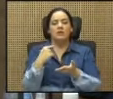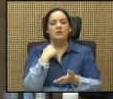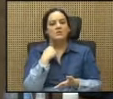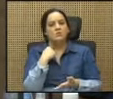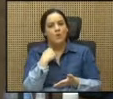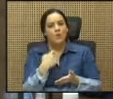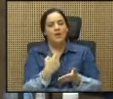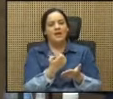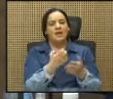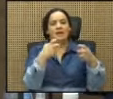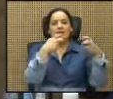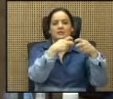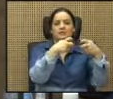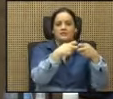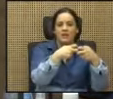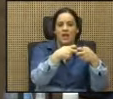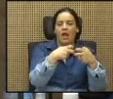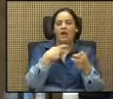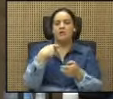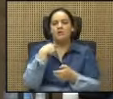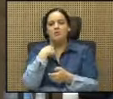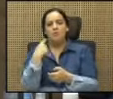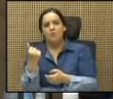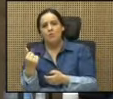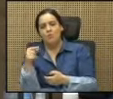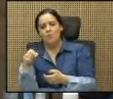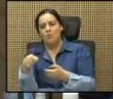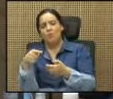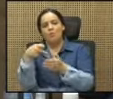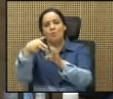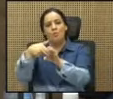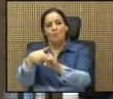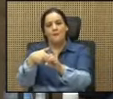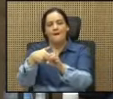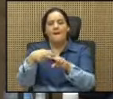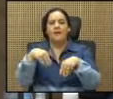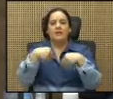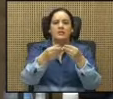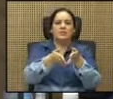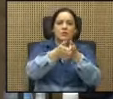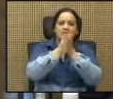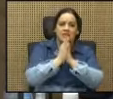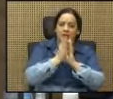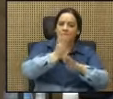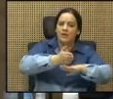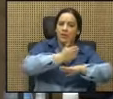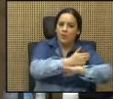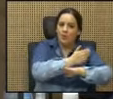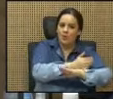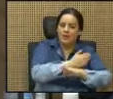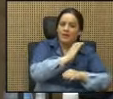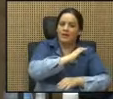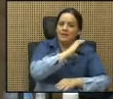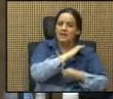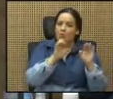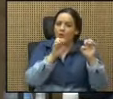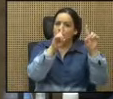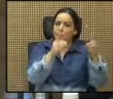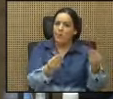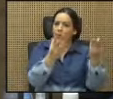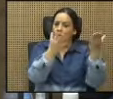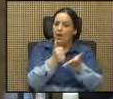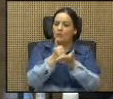combustible, solicitar mejoras en la calidad de la educación pública, ayudar a los trabajadores